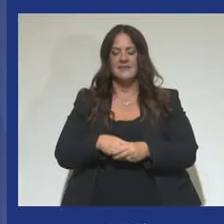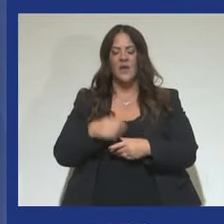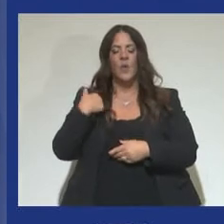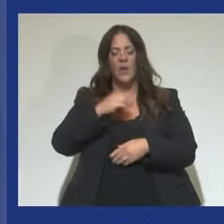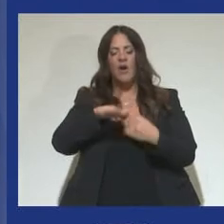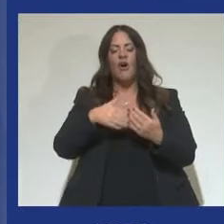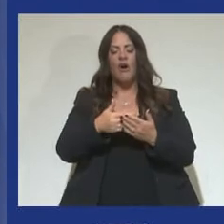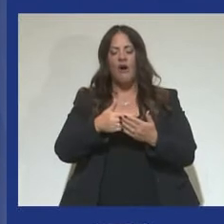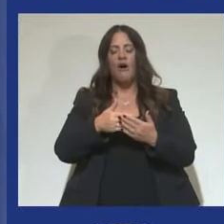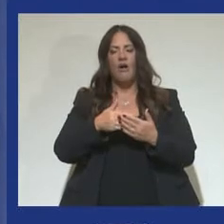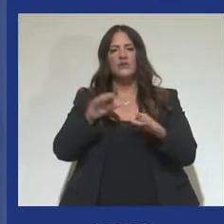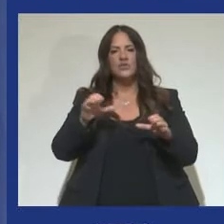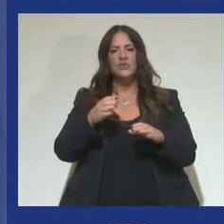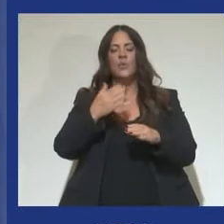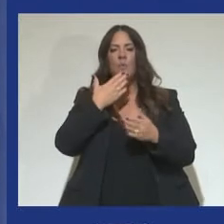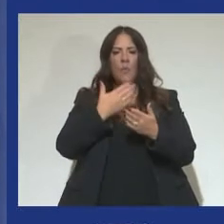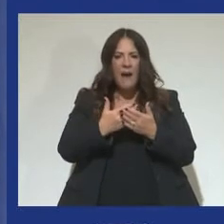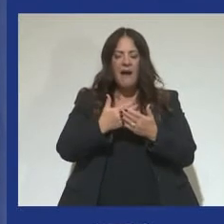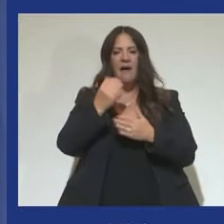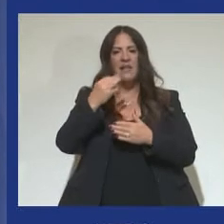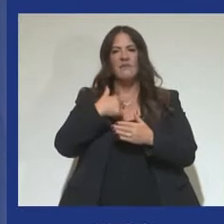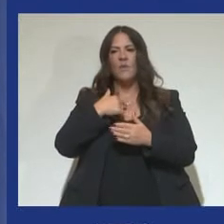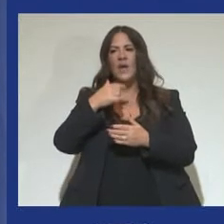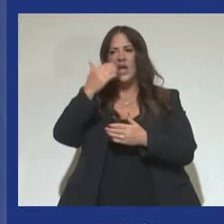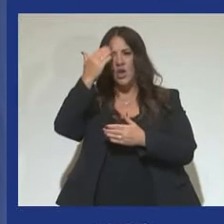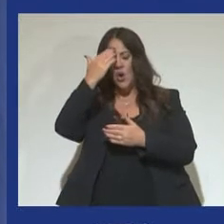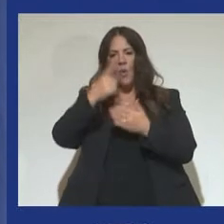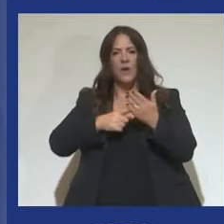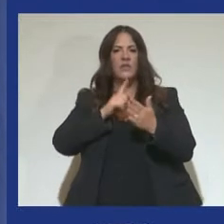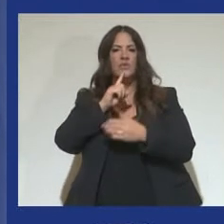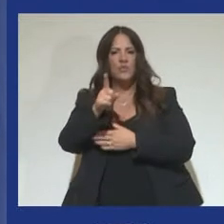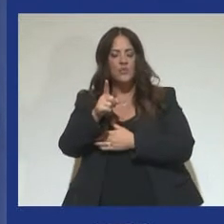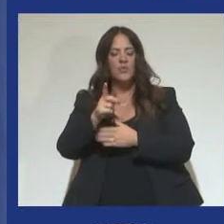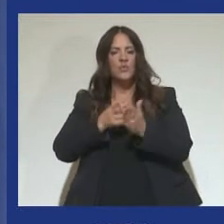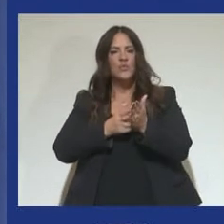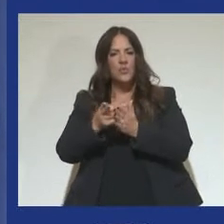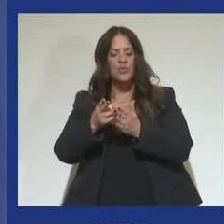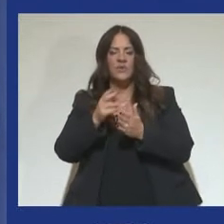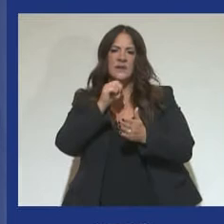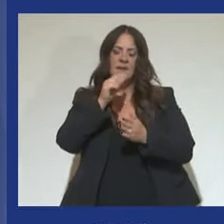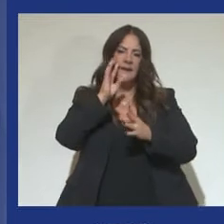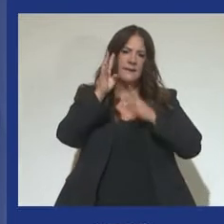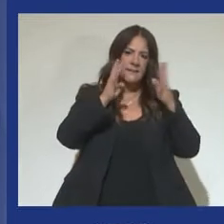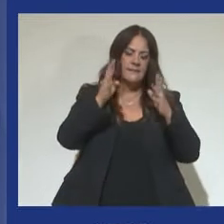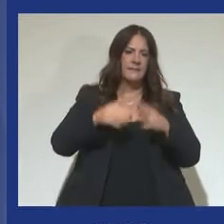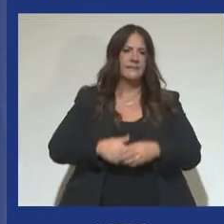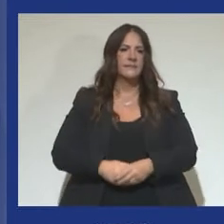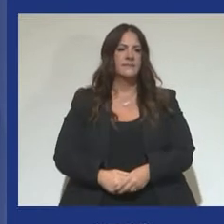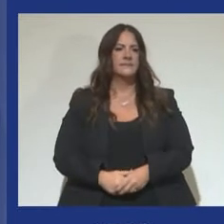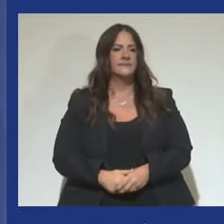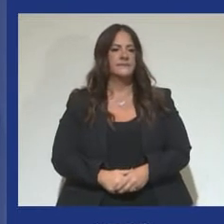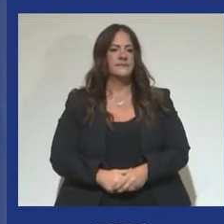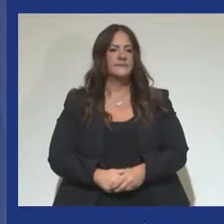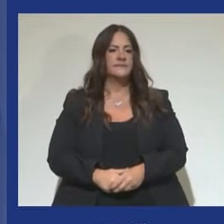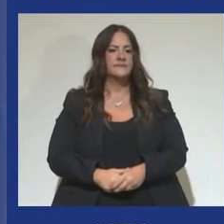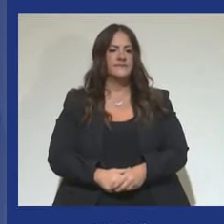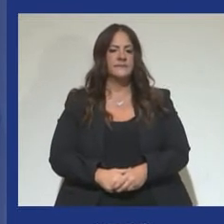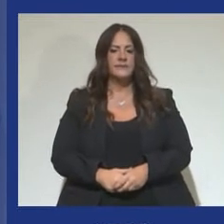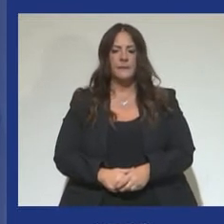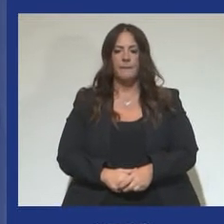estaremos todos mejor cuando nos beneficiamos de la verdad y no de agenda que alguien esté tratando